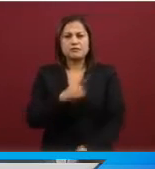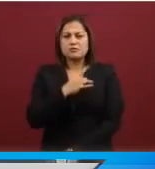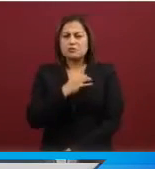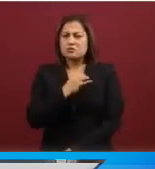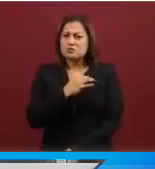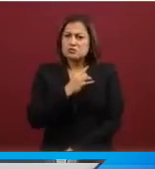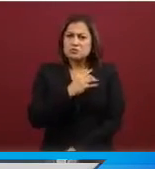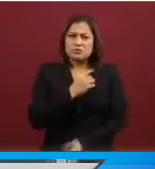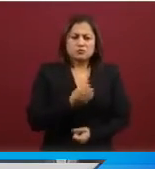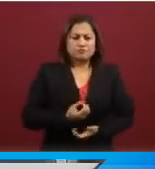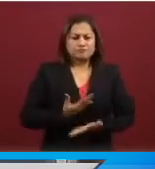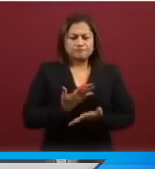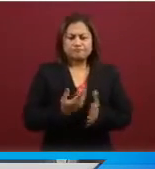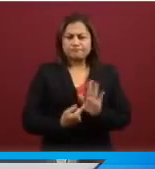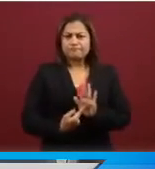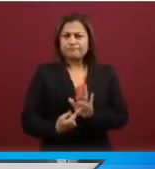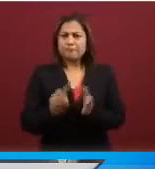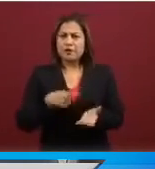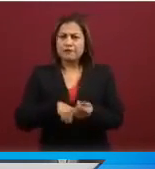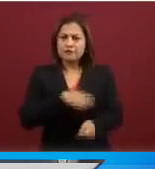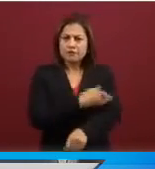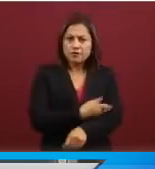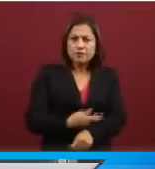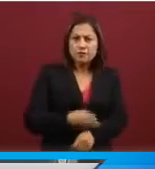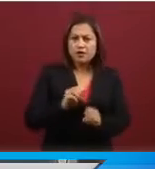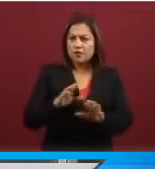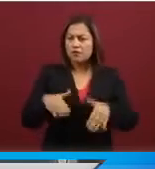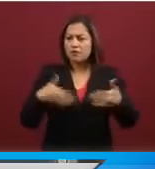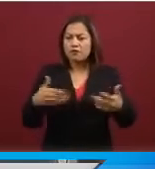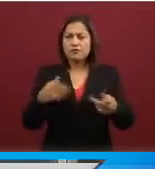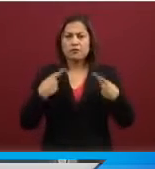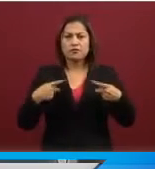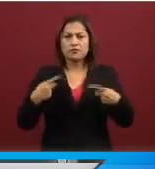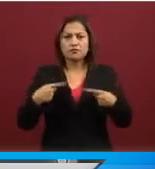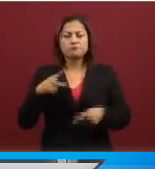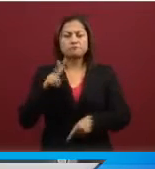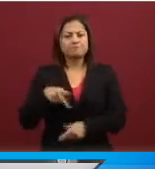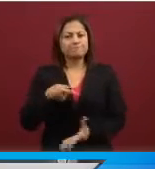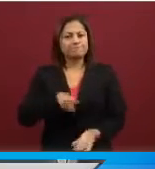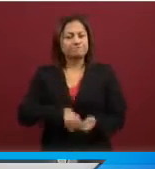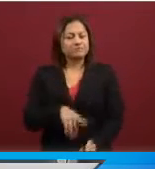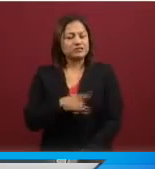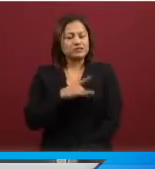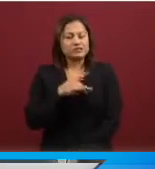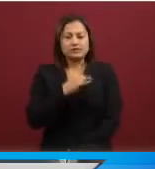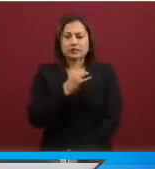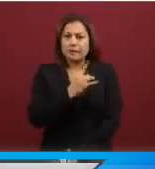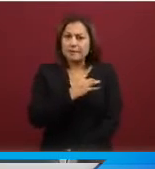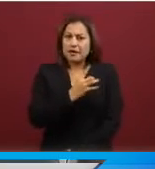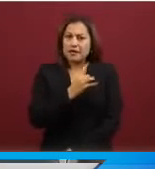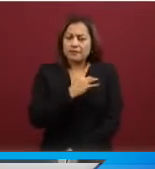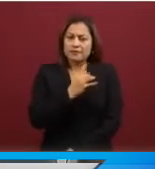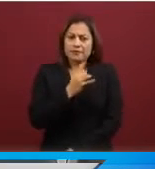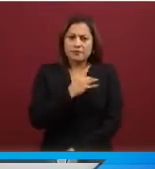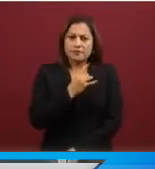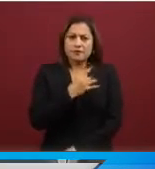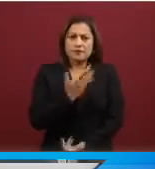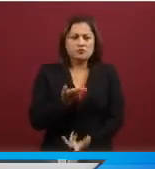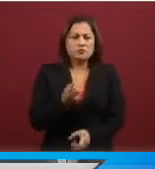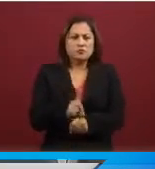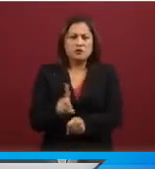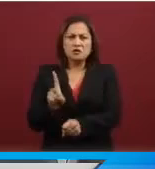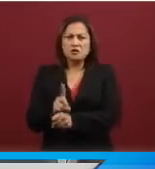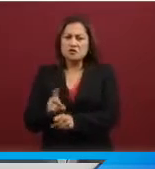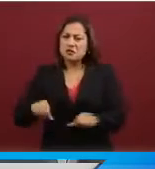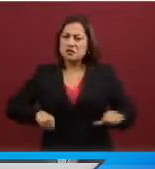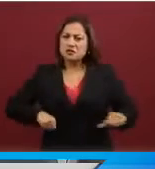ninguna distinción, para que puedan contraer matrimonio en todas las oficinas consulares de México y se colocó un pendón con los colores del arco iris